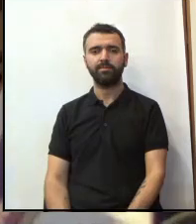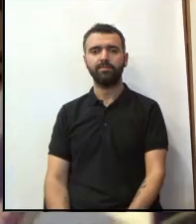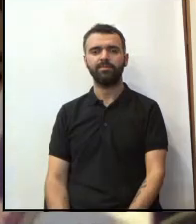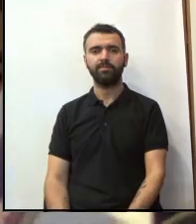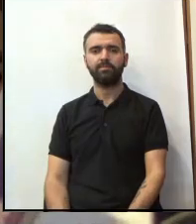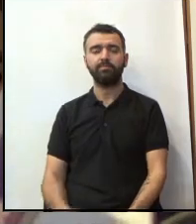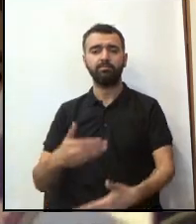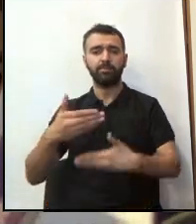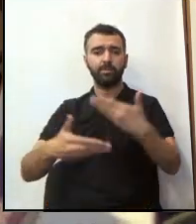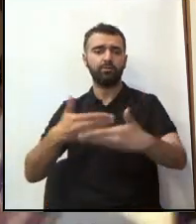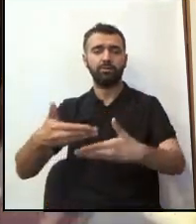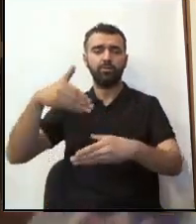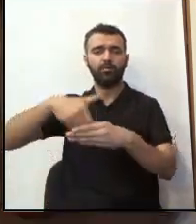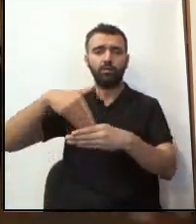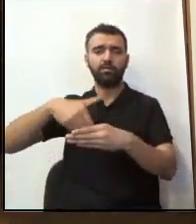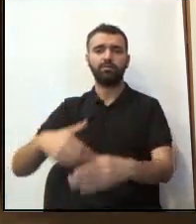Sometemos a votación.